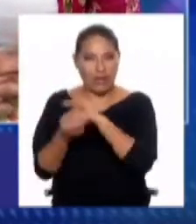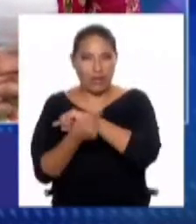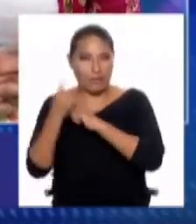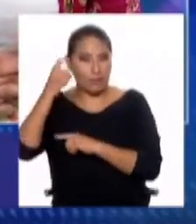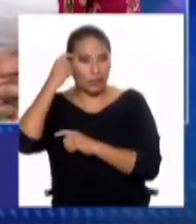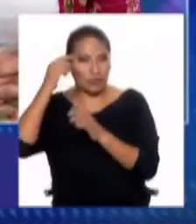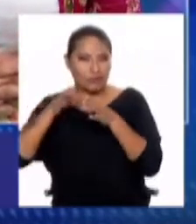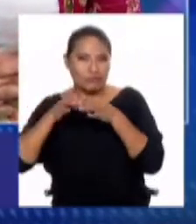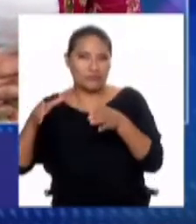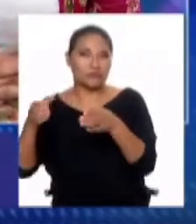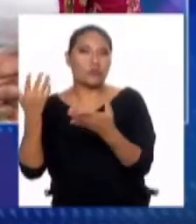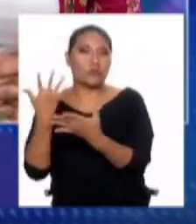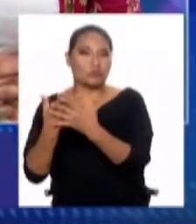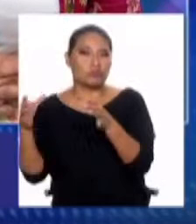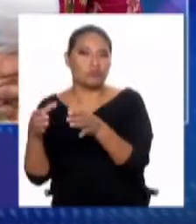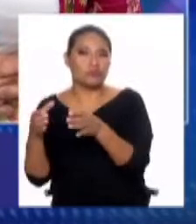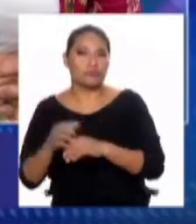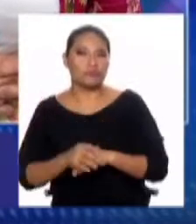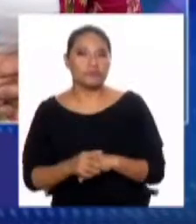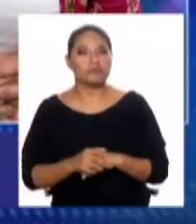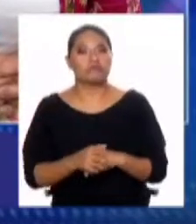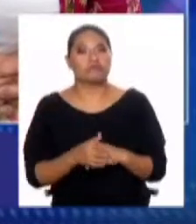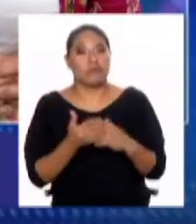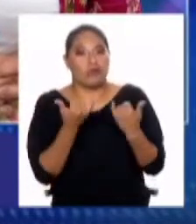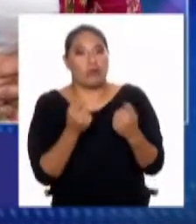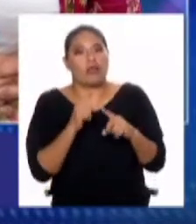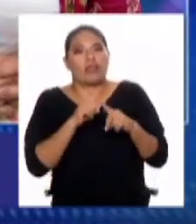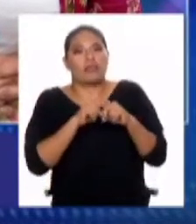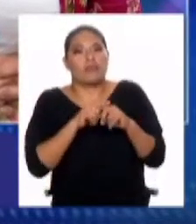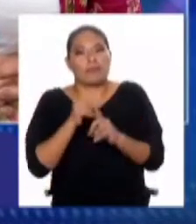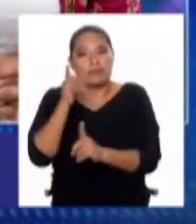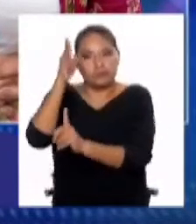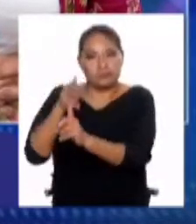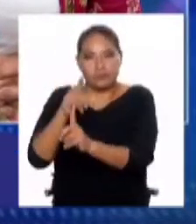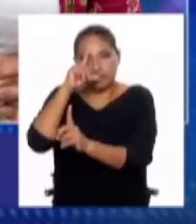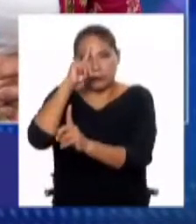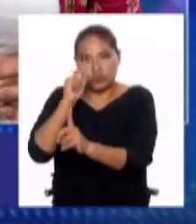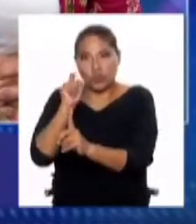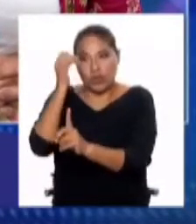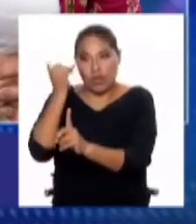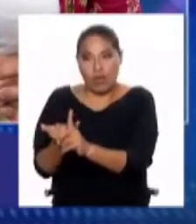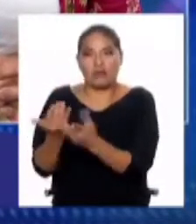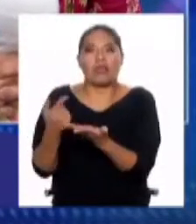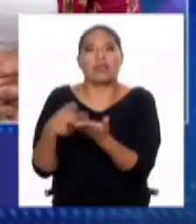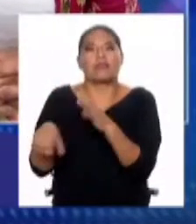Bueno, depende qué hace Toledo. Uh-huh. Yo he visto un Toledo